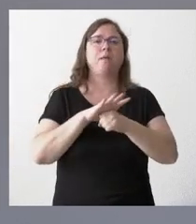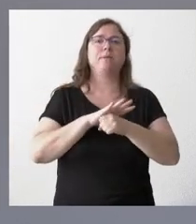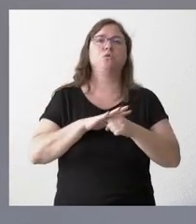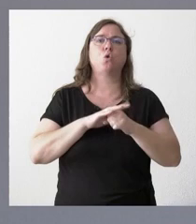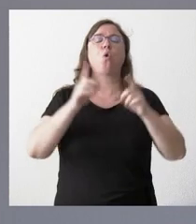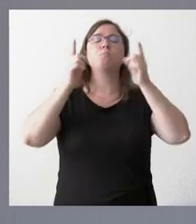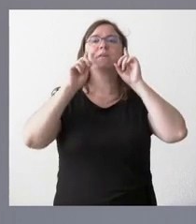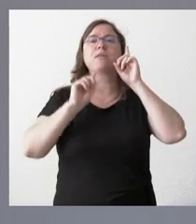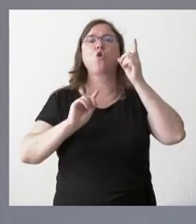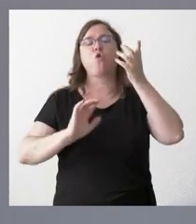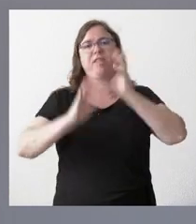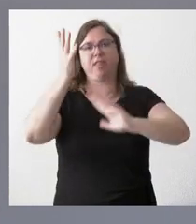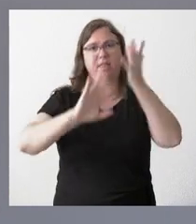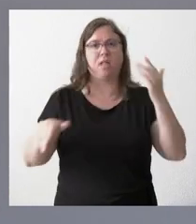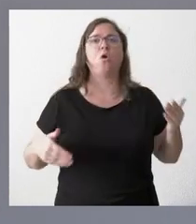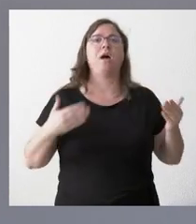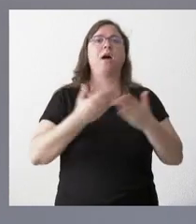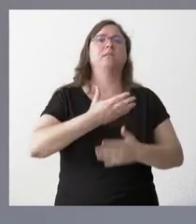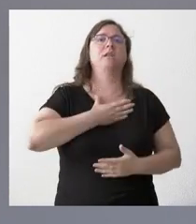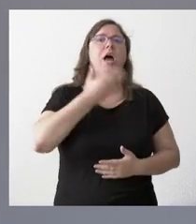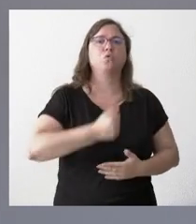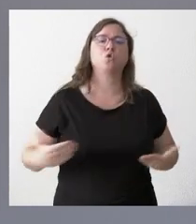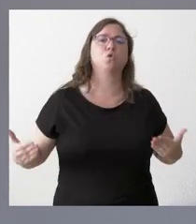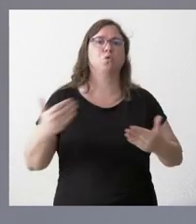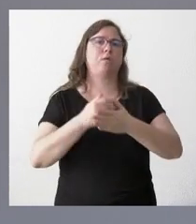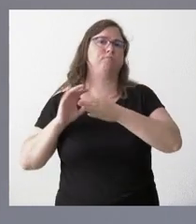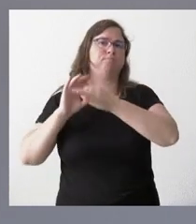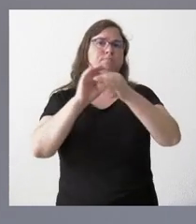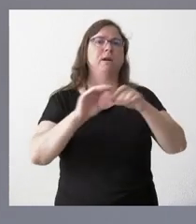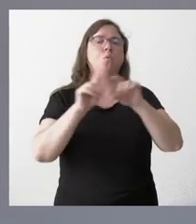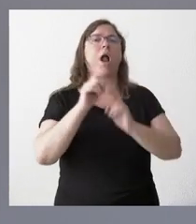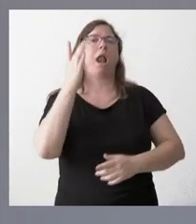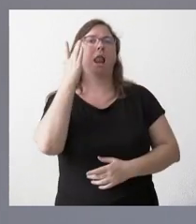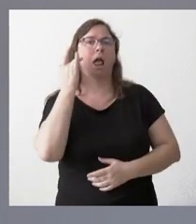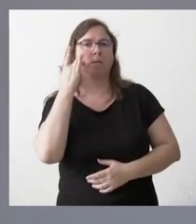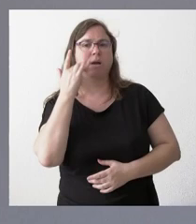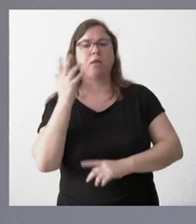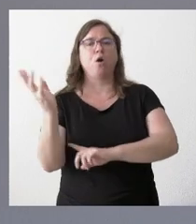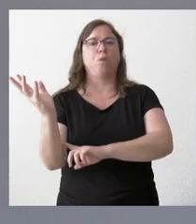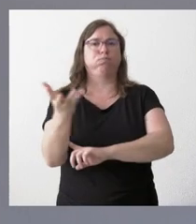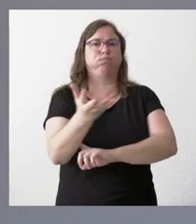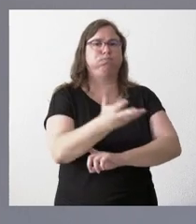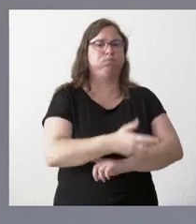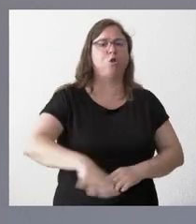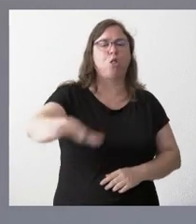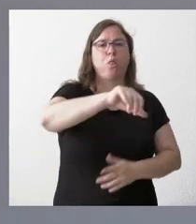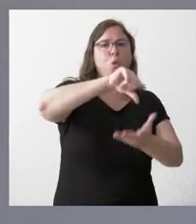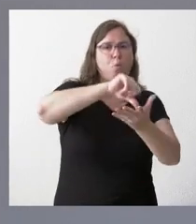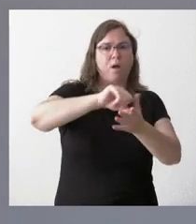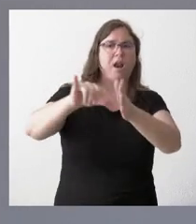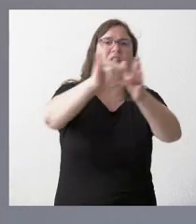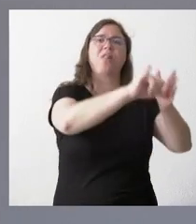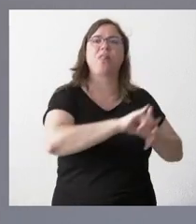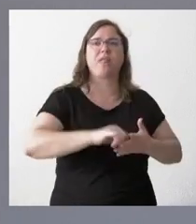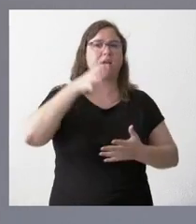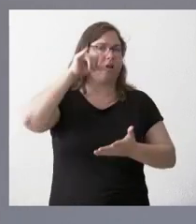prevención de incendios, los propios ayuntamientos, en todo lo que tiene que ver también con la limpieza y el desbroce de las áreas urbanas y periurbanas, que son ámbitos de su